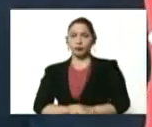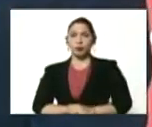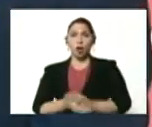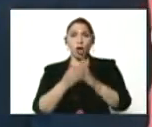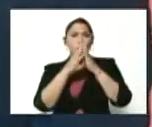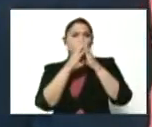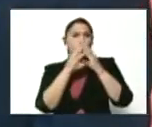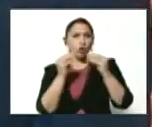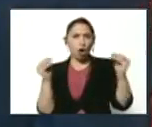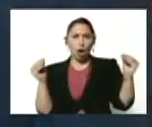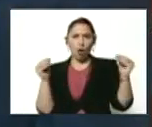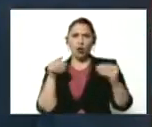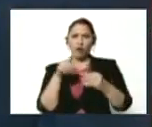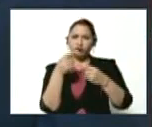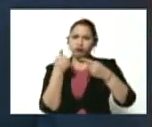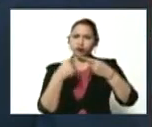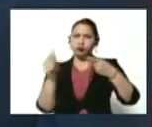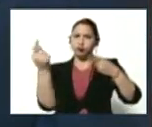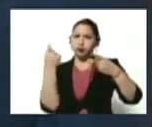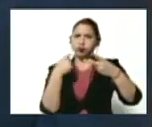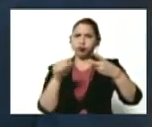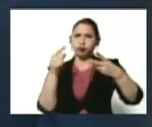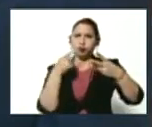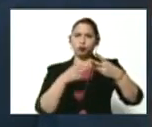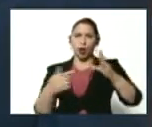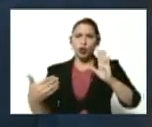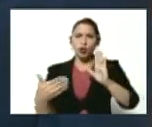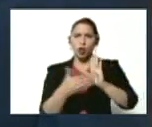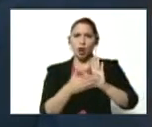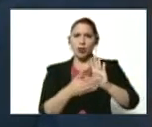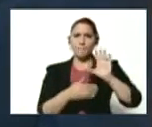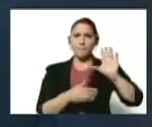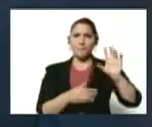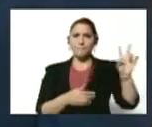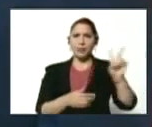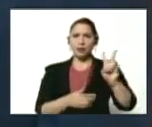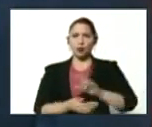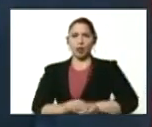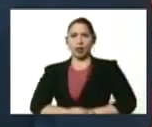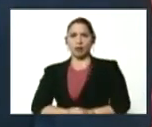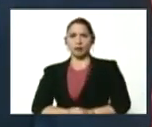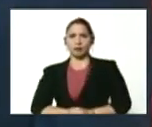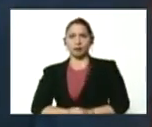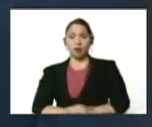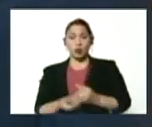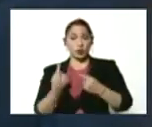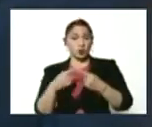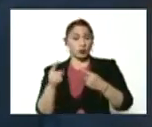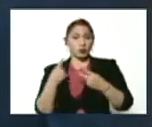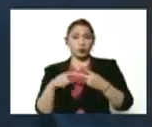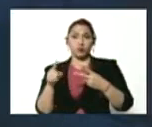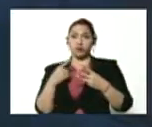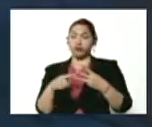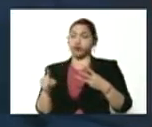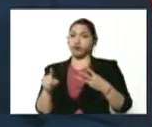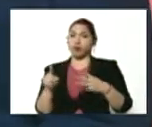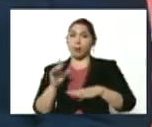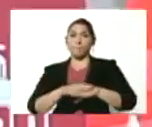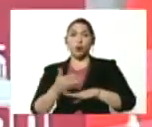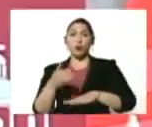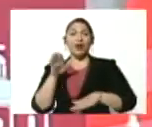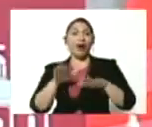todos estos hechos contra la República Bolivariana de Venezuela, entre otras cosas, porque